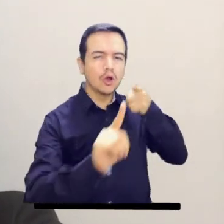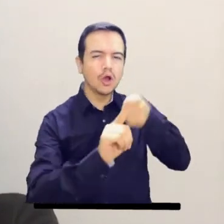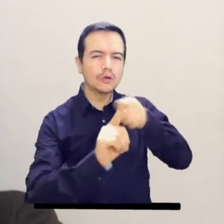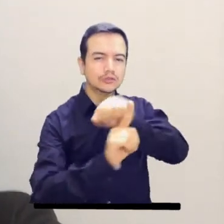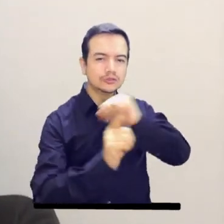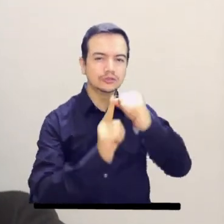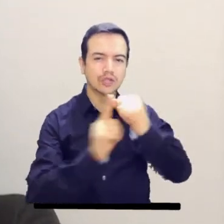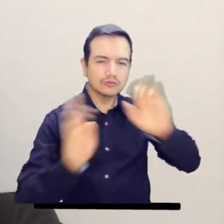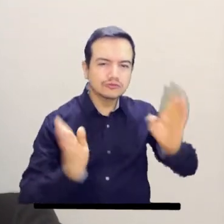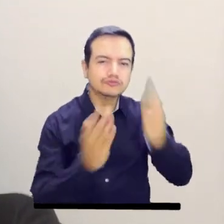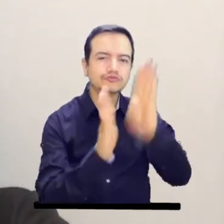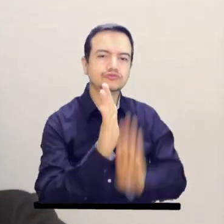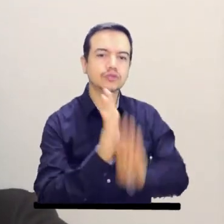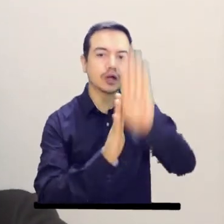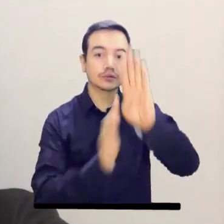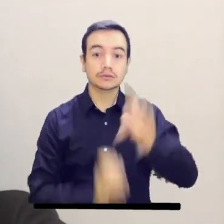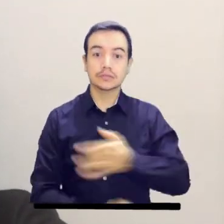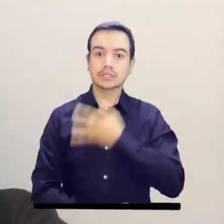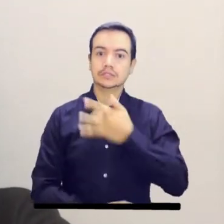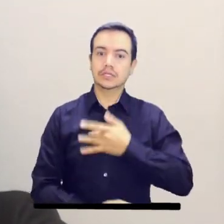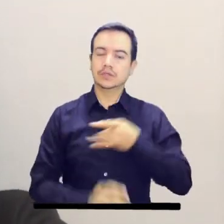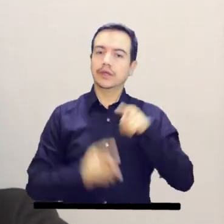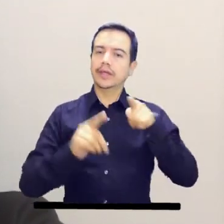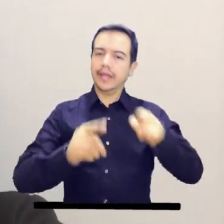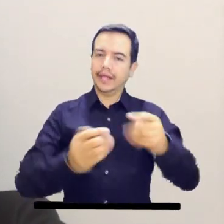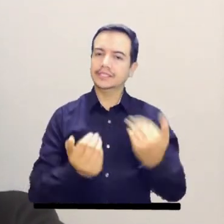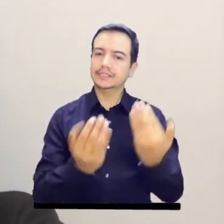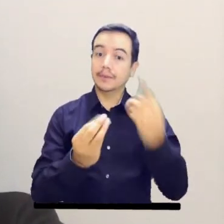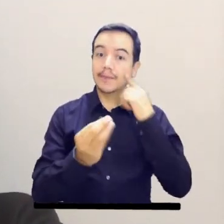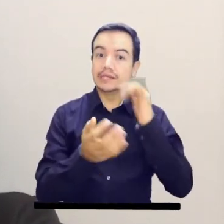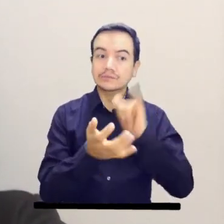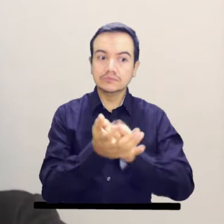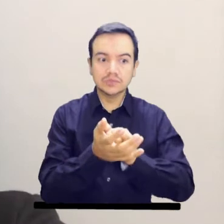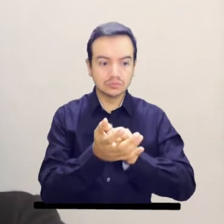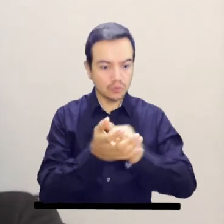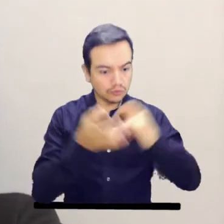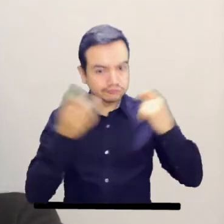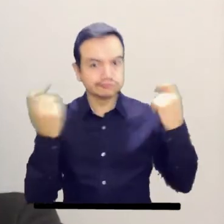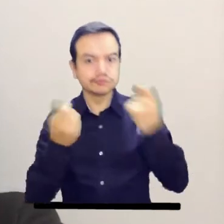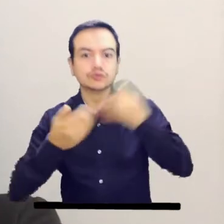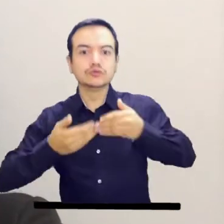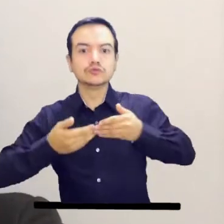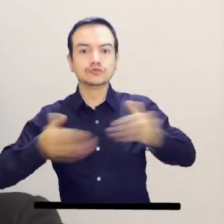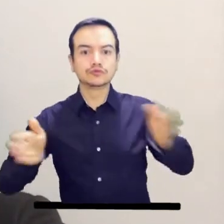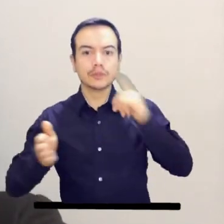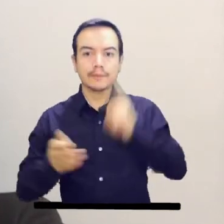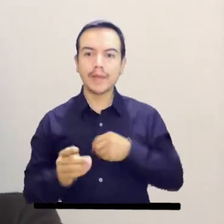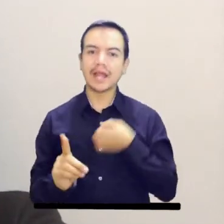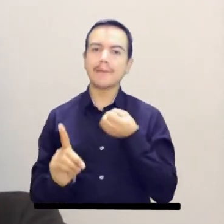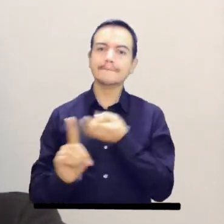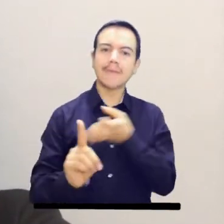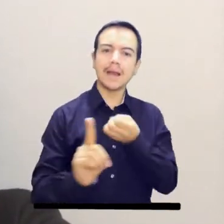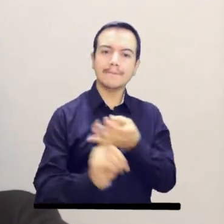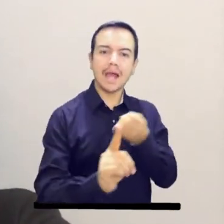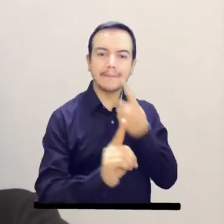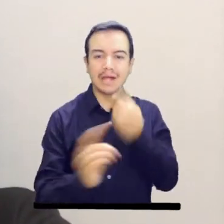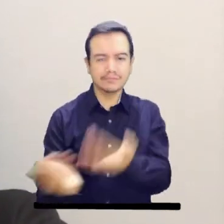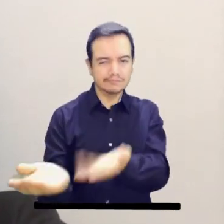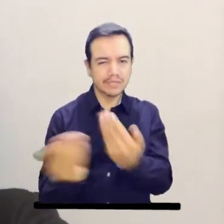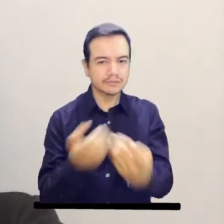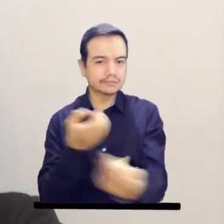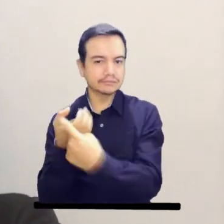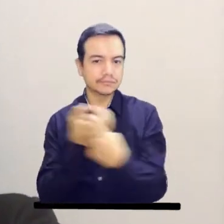proyección social que en últimas consideró será el puente para poder consolidar una oferta académica de impacto de